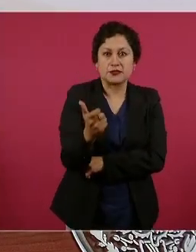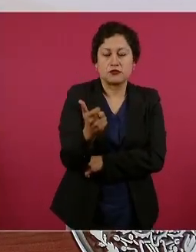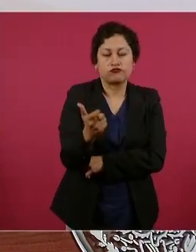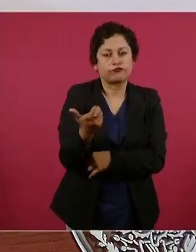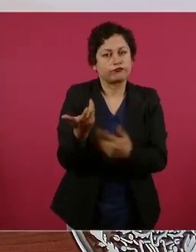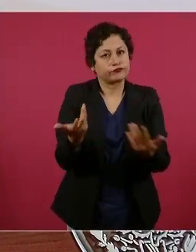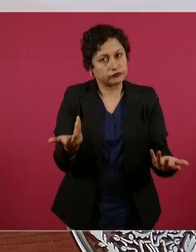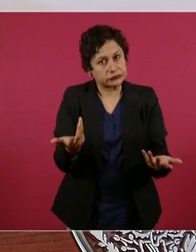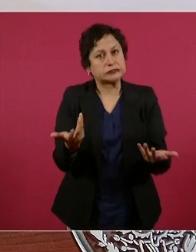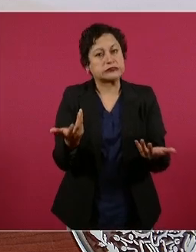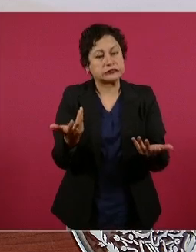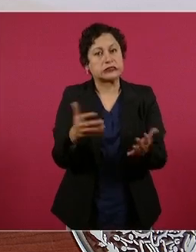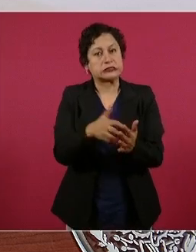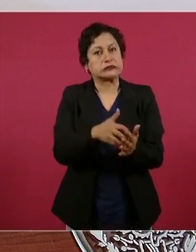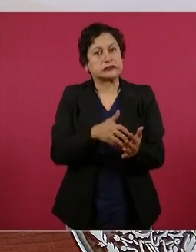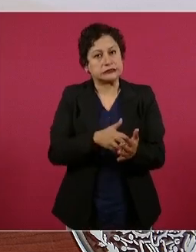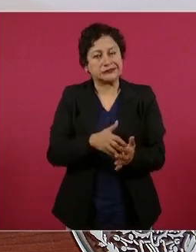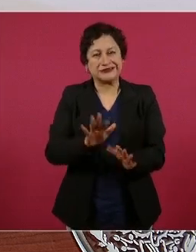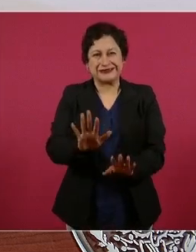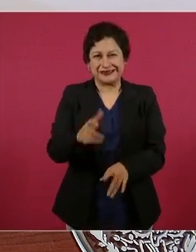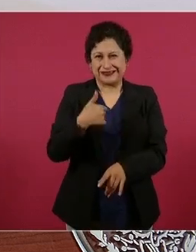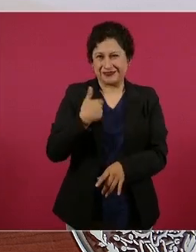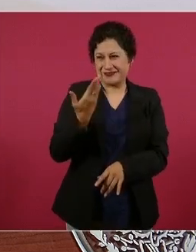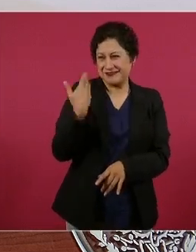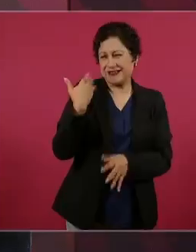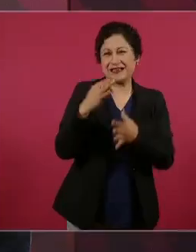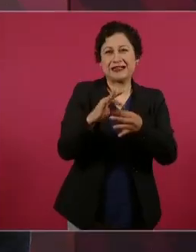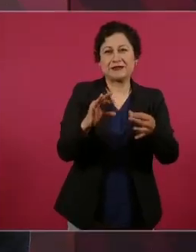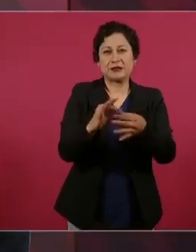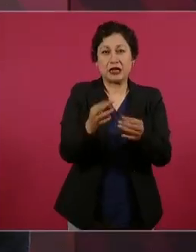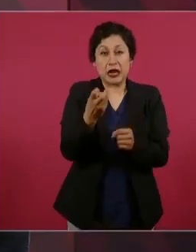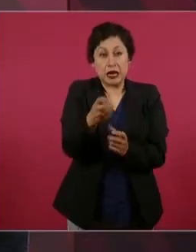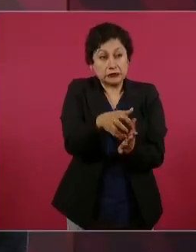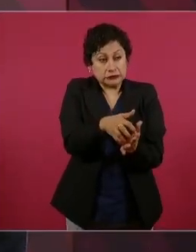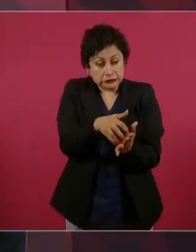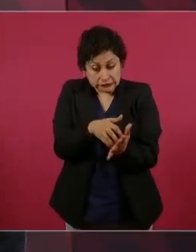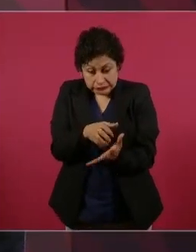Hace unos días hablaba yo que con eso que hemos ahorrado,